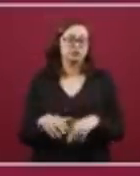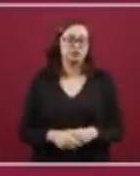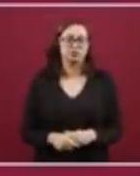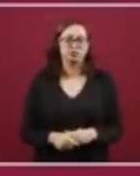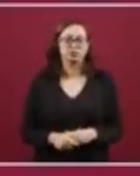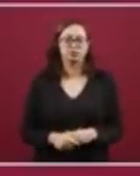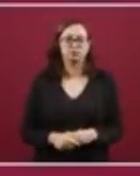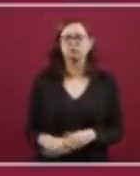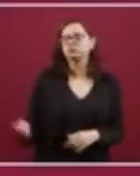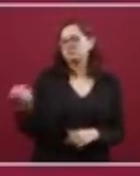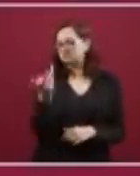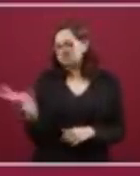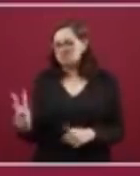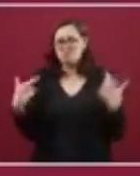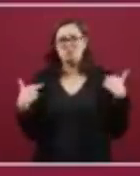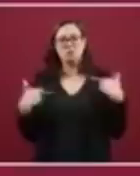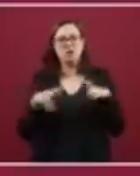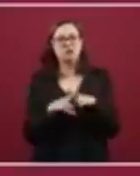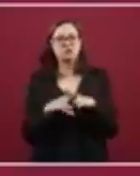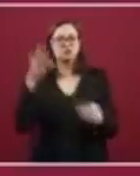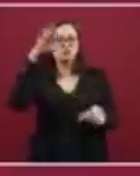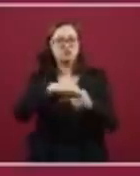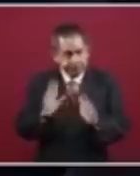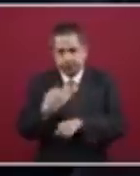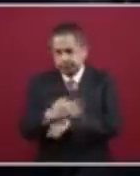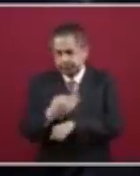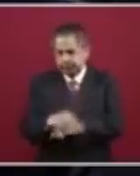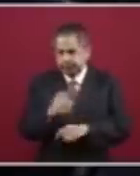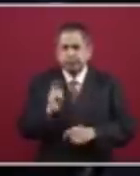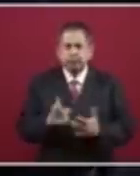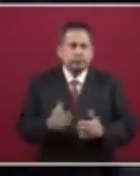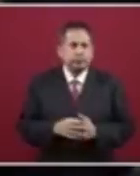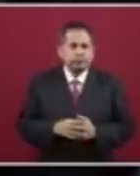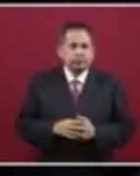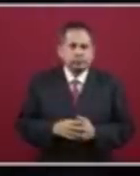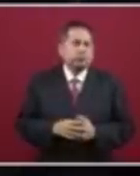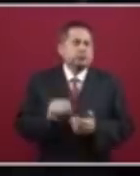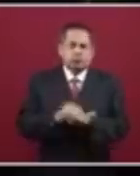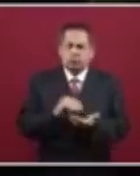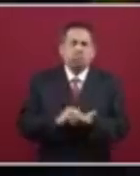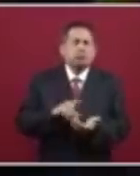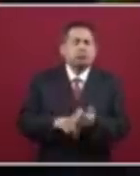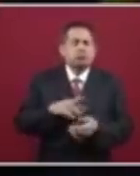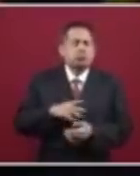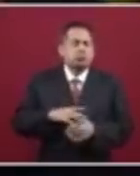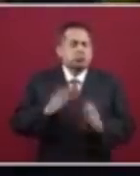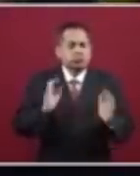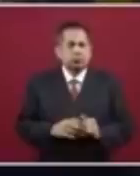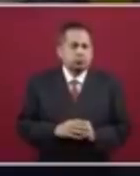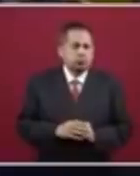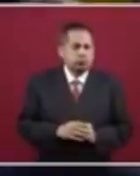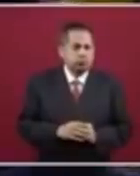con voto libre y secreto. En el tema de la reforma educativa, López Obrador señaló que